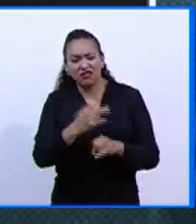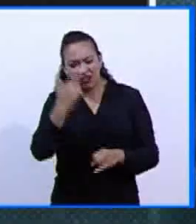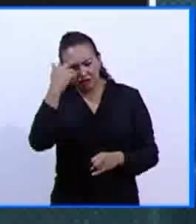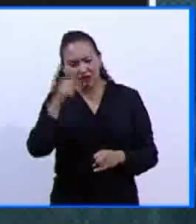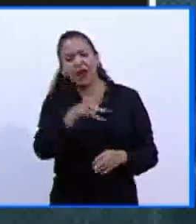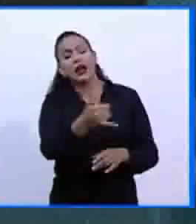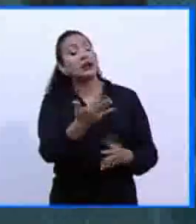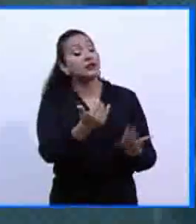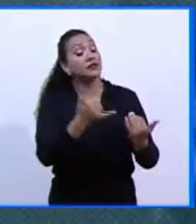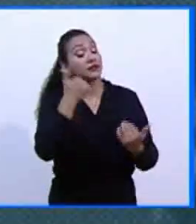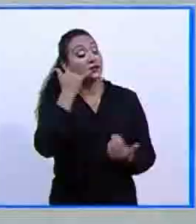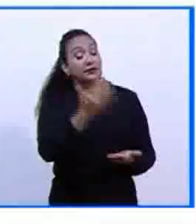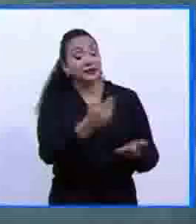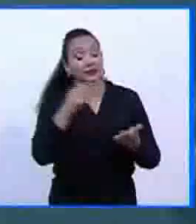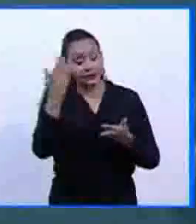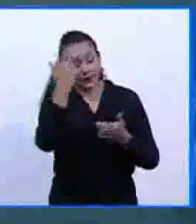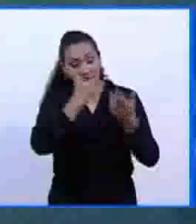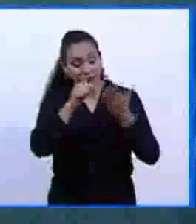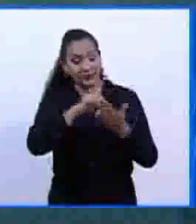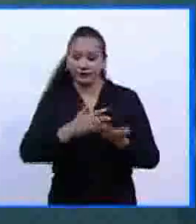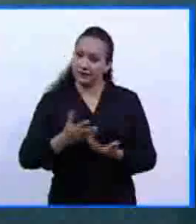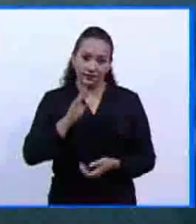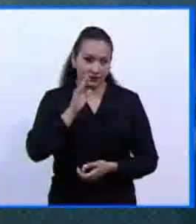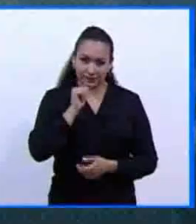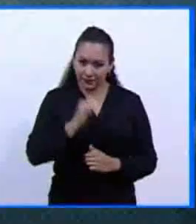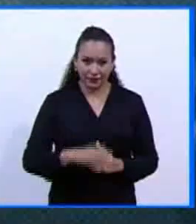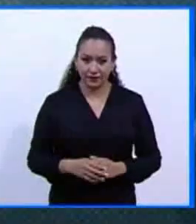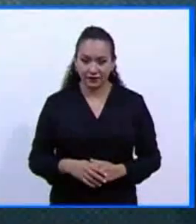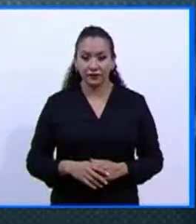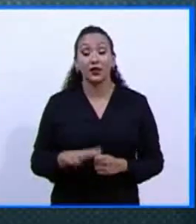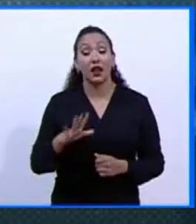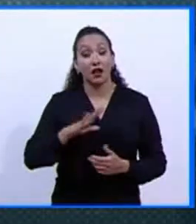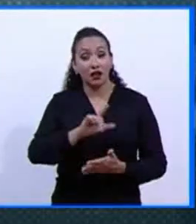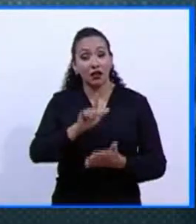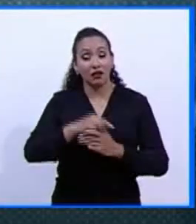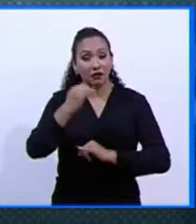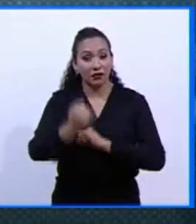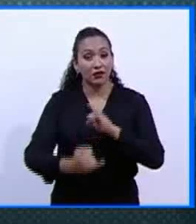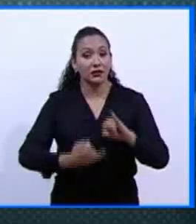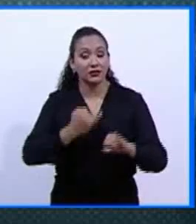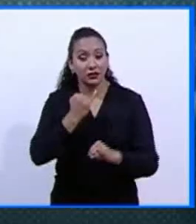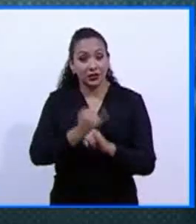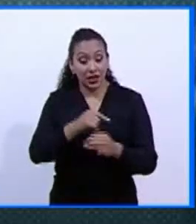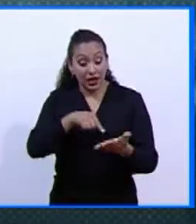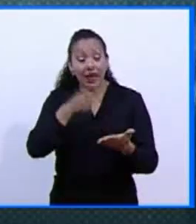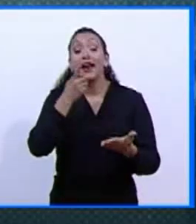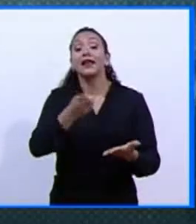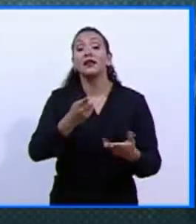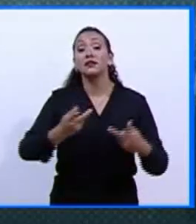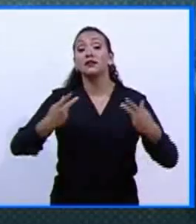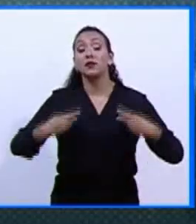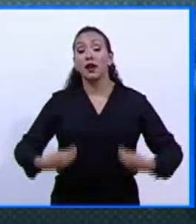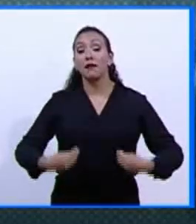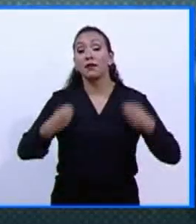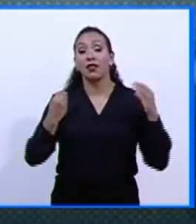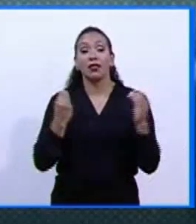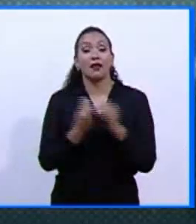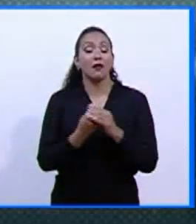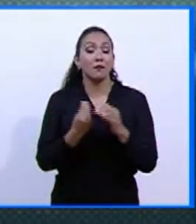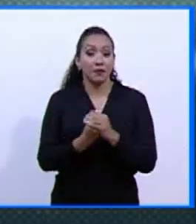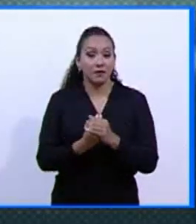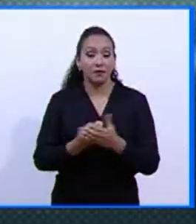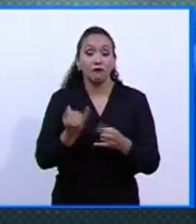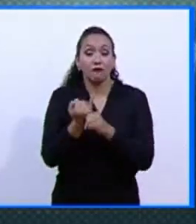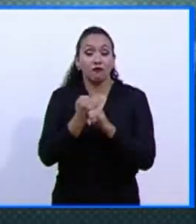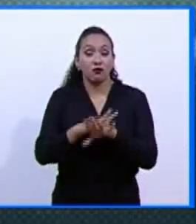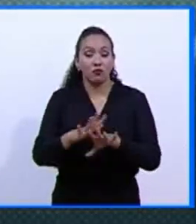Barquín. Subrayó que la Constitución y los tratados internacionales protegen la privacidad de nuestros datos personales.